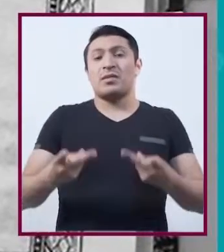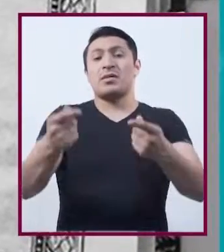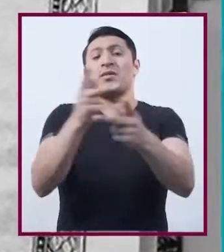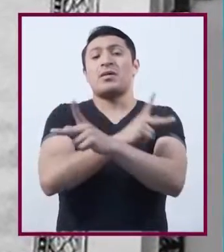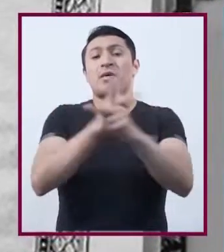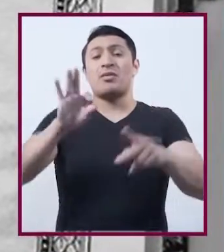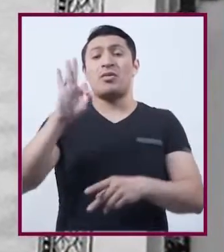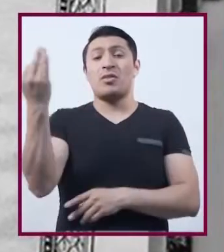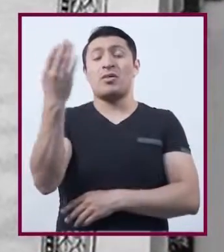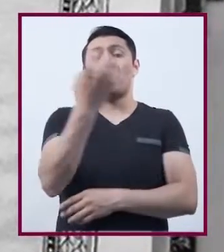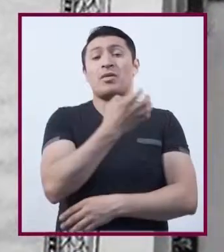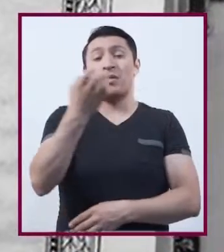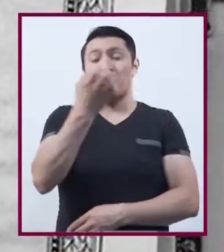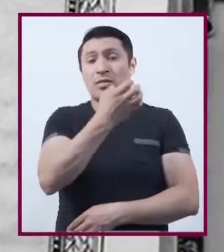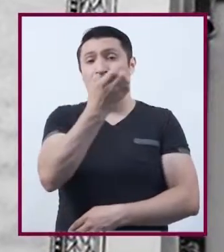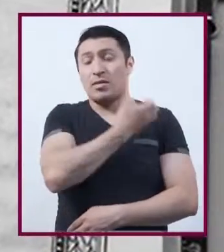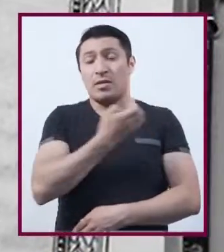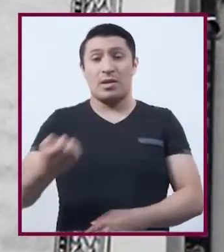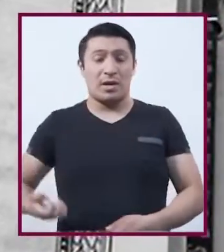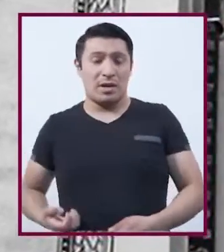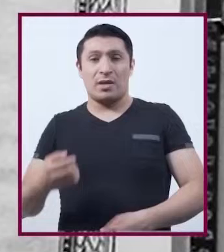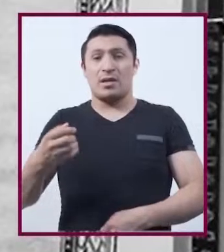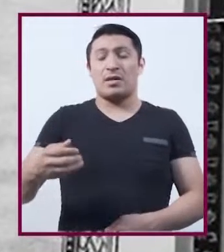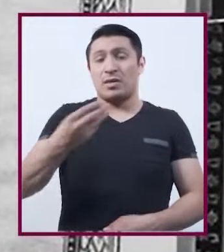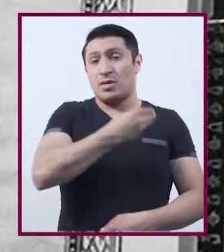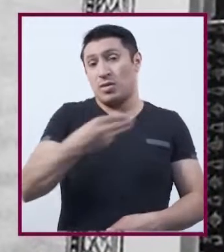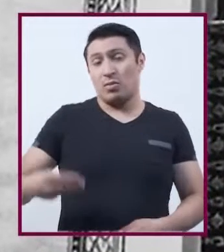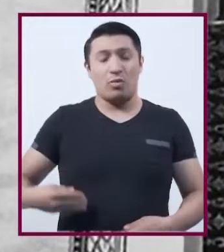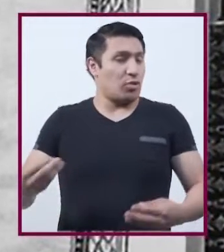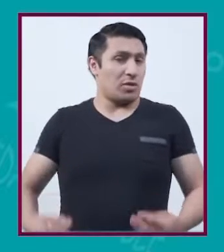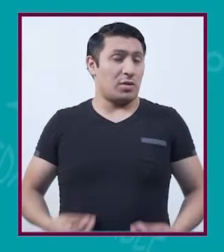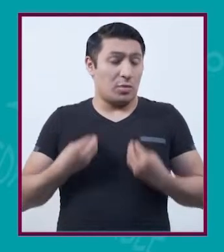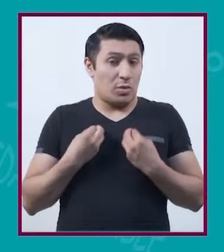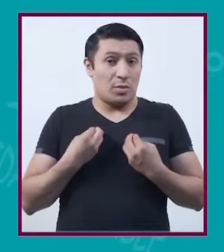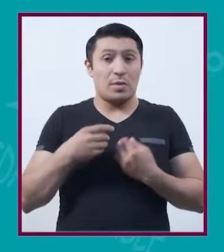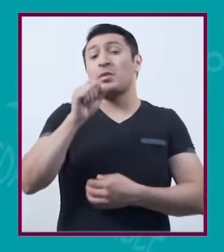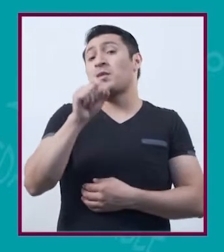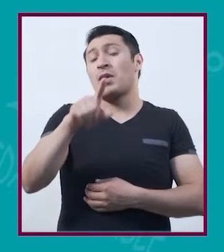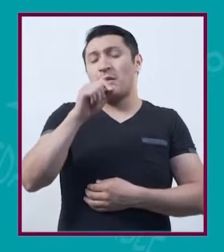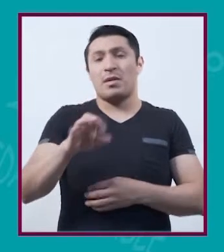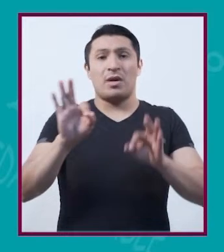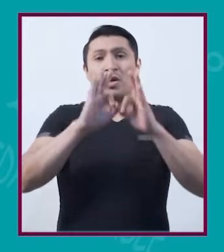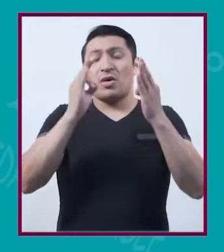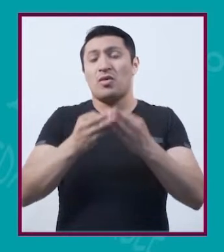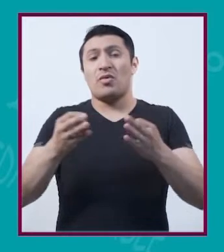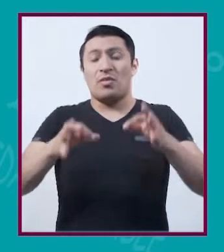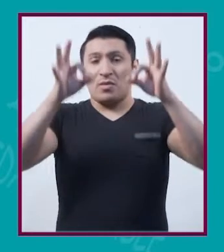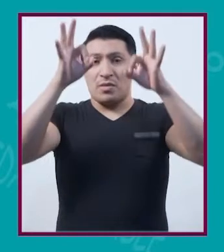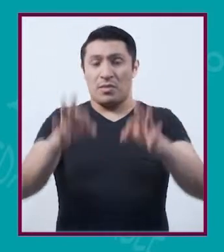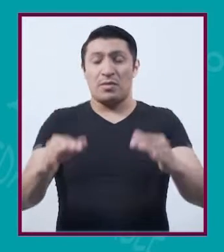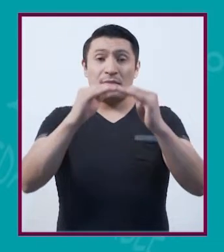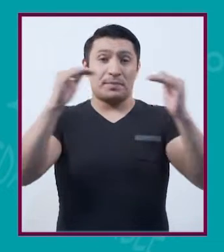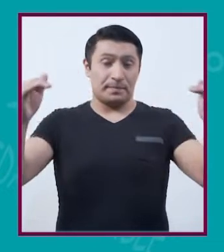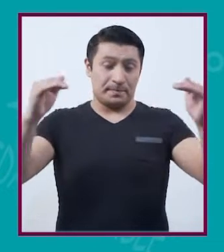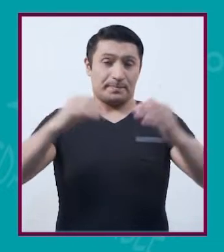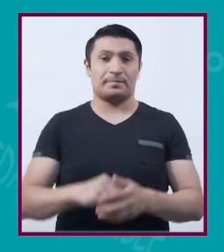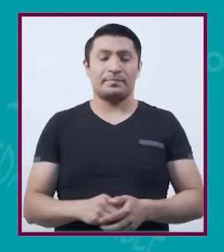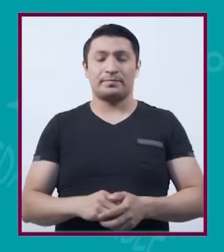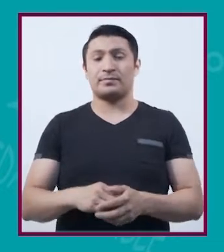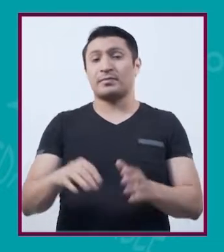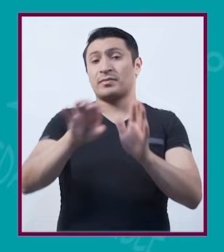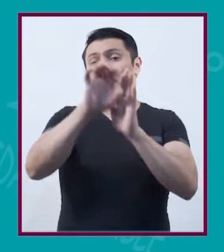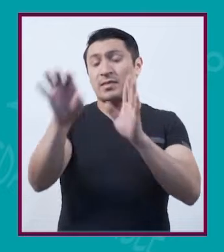todos debemos contribuir para el gasto público de la Federación, el Estado y el municipio en que vivimos. Por supuesto, de